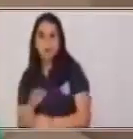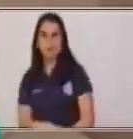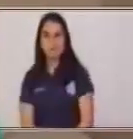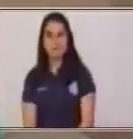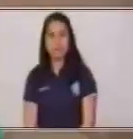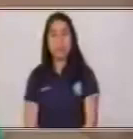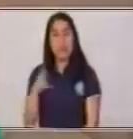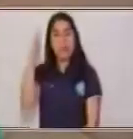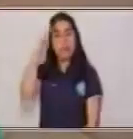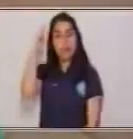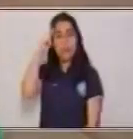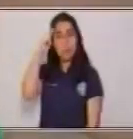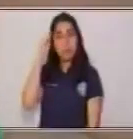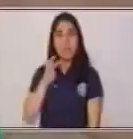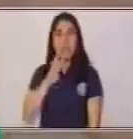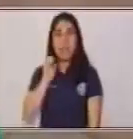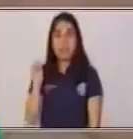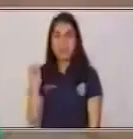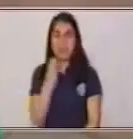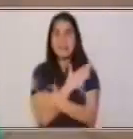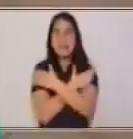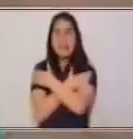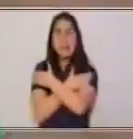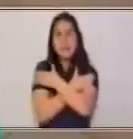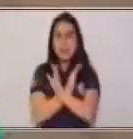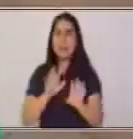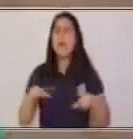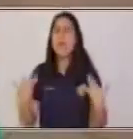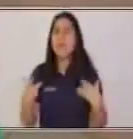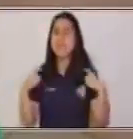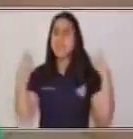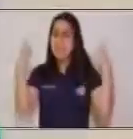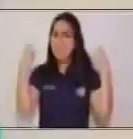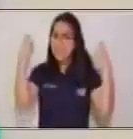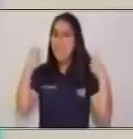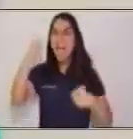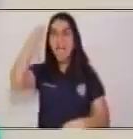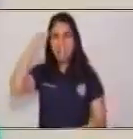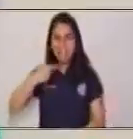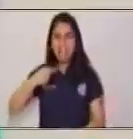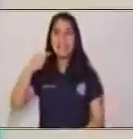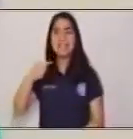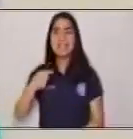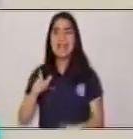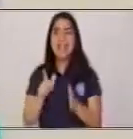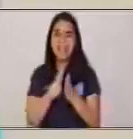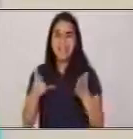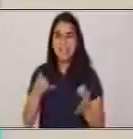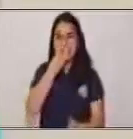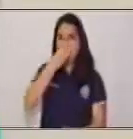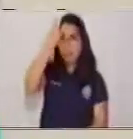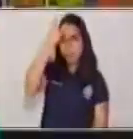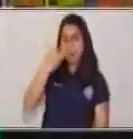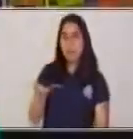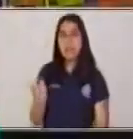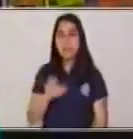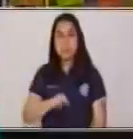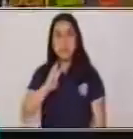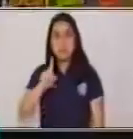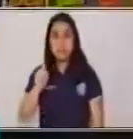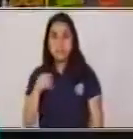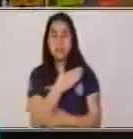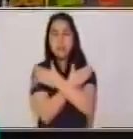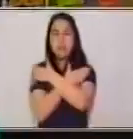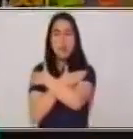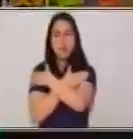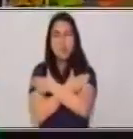El 30 de mayo estamos conmemorando el Día del Popol Vuh y el 31 el Día de la Constitución Política